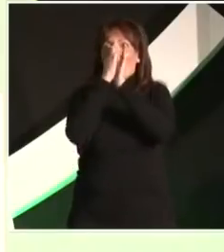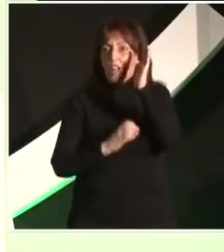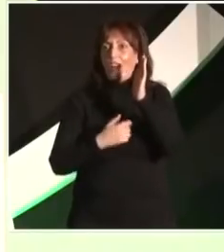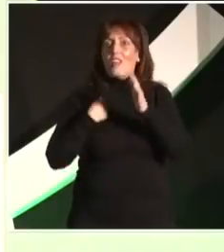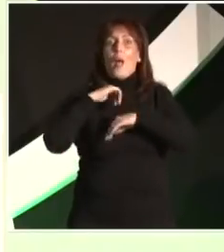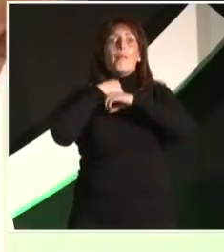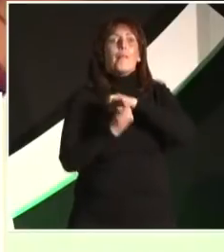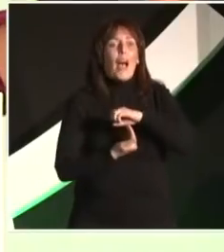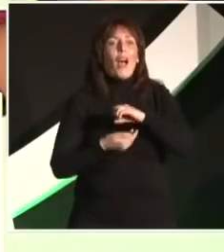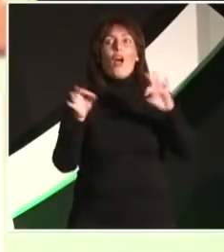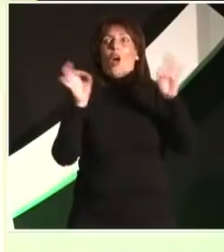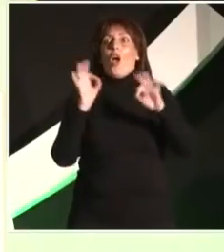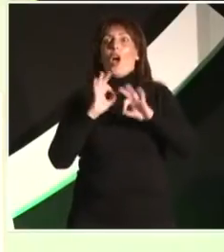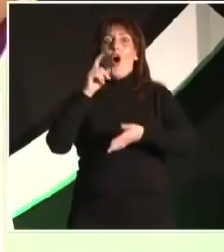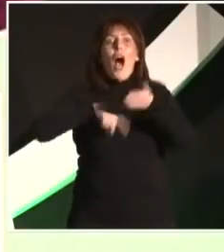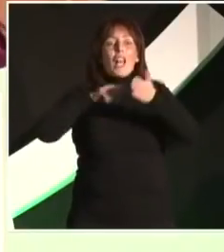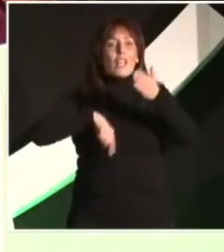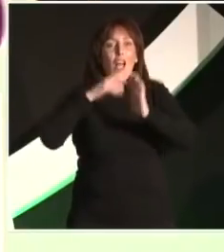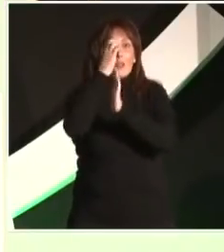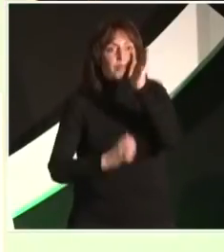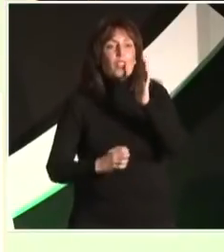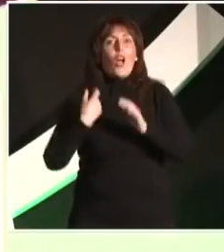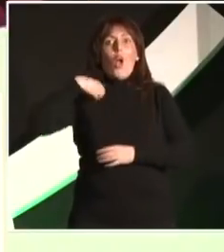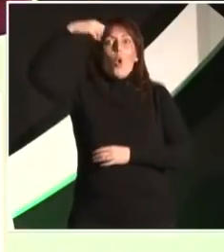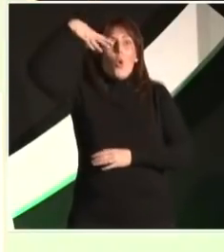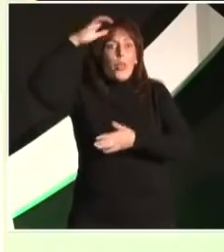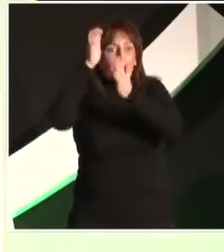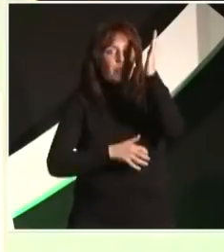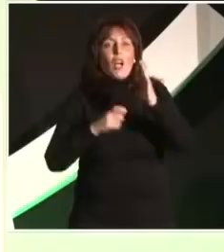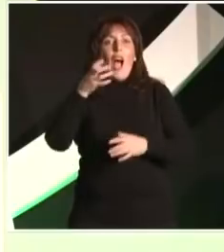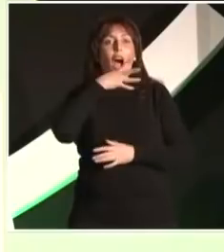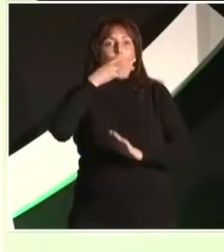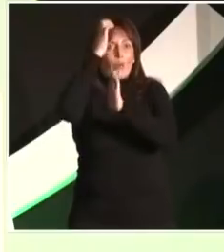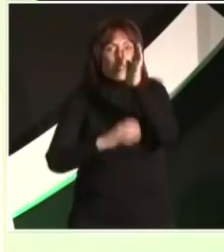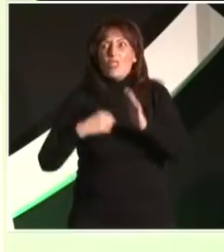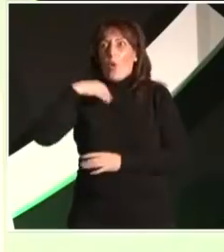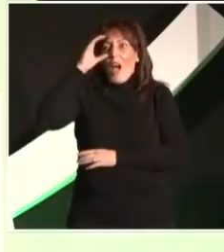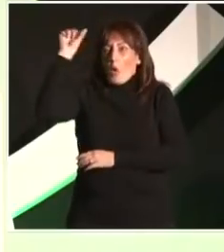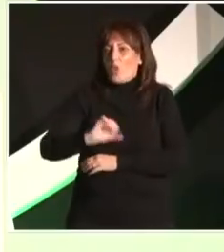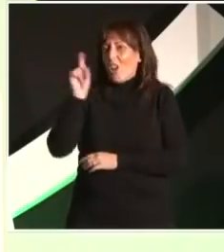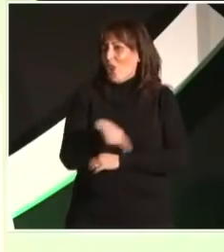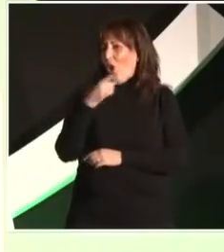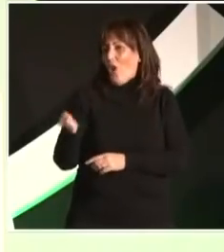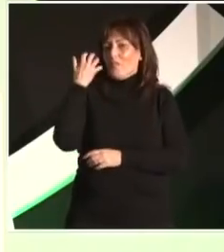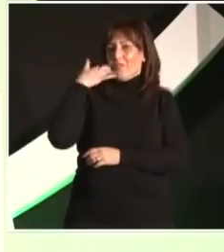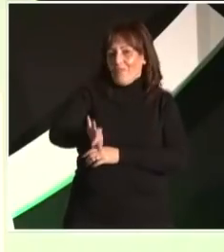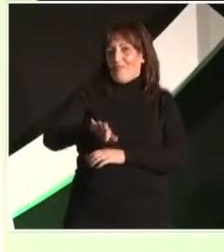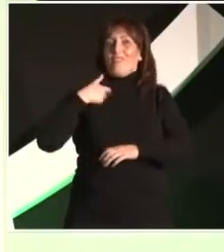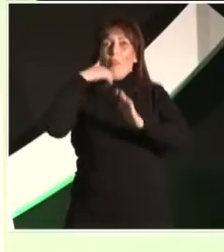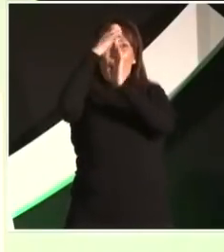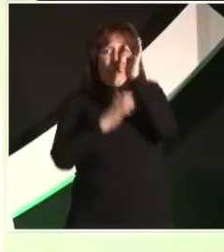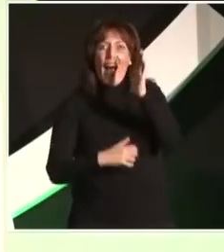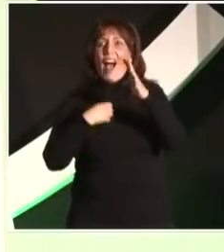del pan, el precio de los alquileres, el precio de la luz, el precio del agua? ¿Les habéis escuchado alguna vez hablar de esa bajada